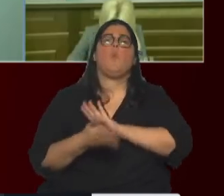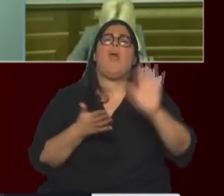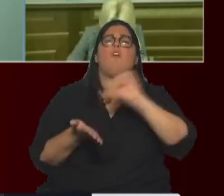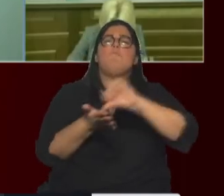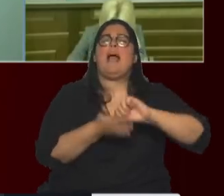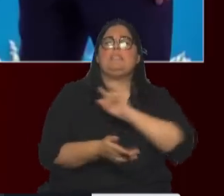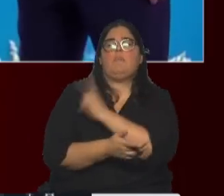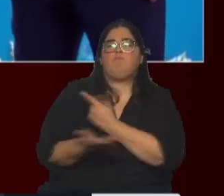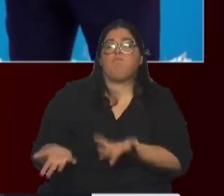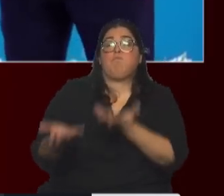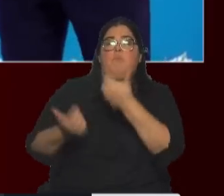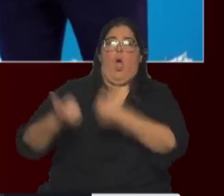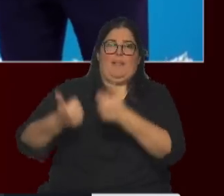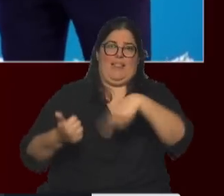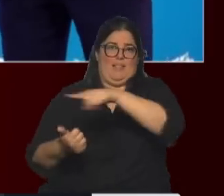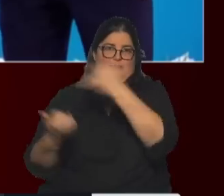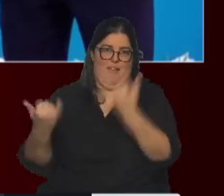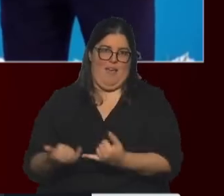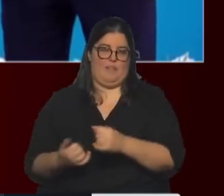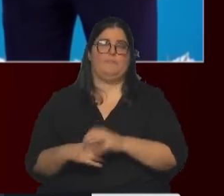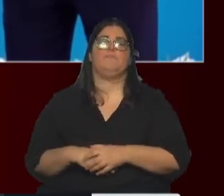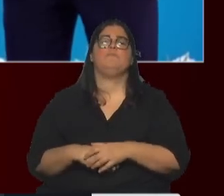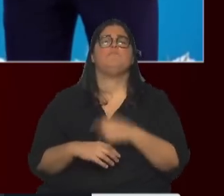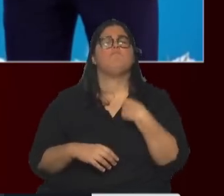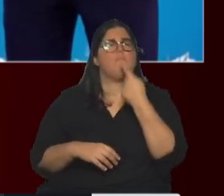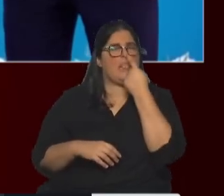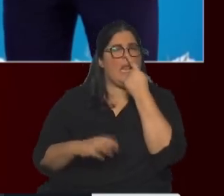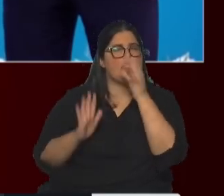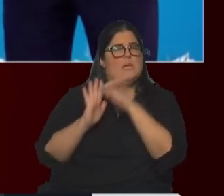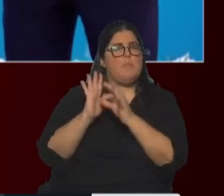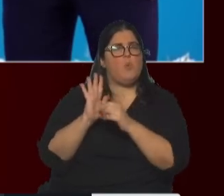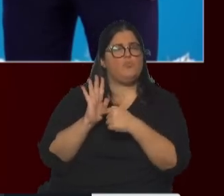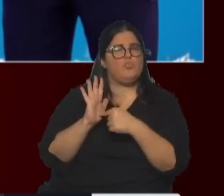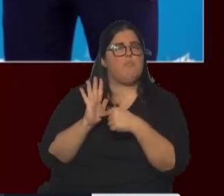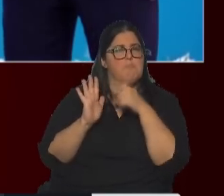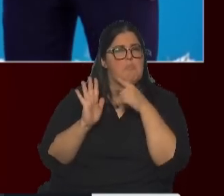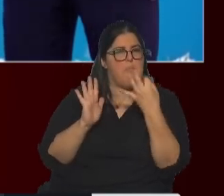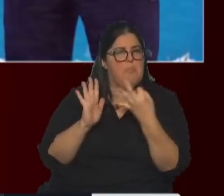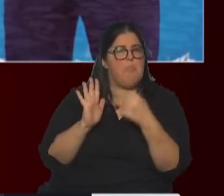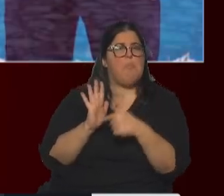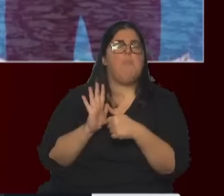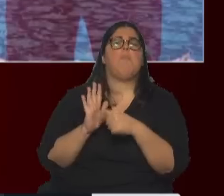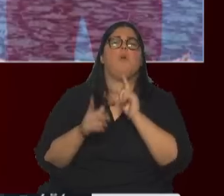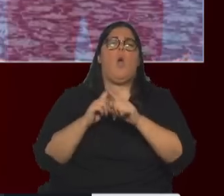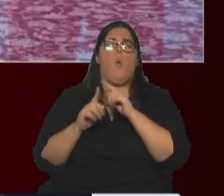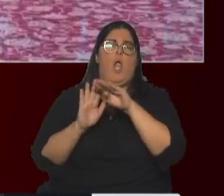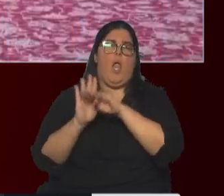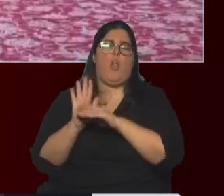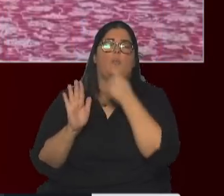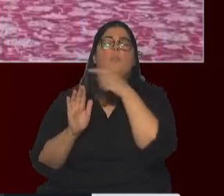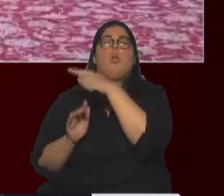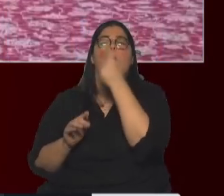que compiten entre sí. Muy interesante me parece algunos puntos del acuerdo que firmaron, por ejemplo,